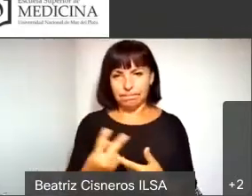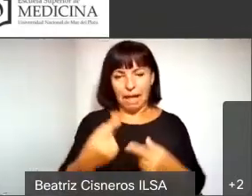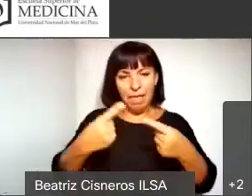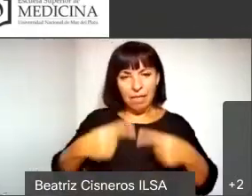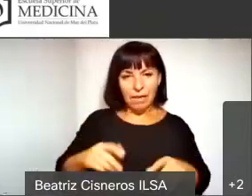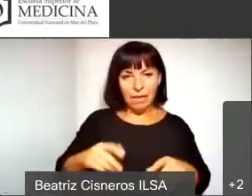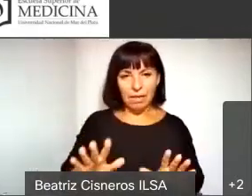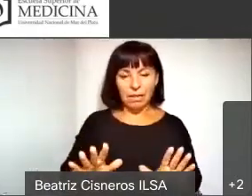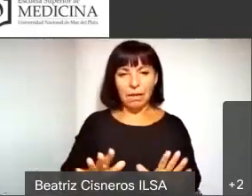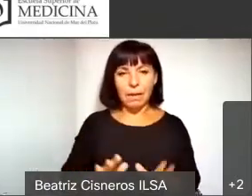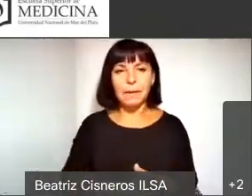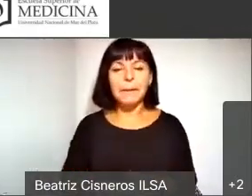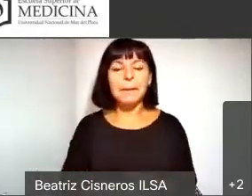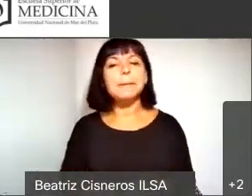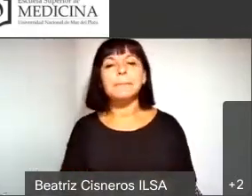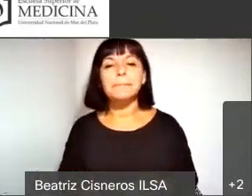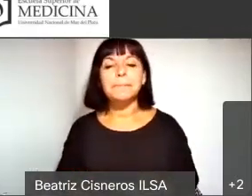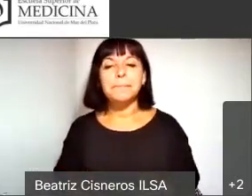¿Qué hay por encima